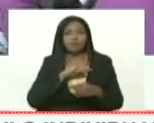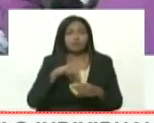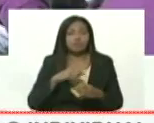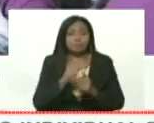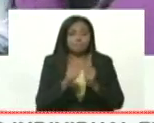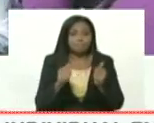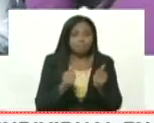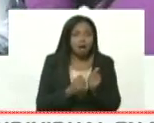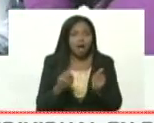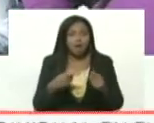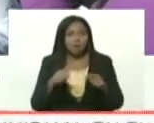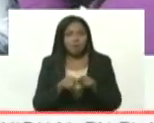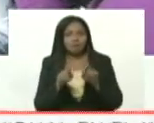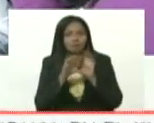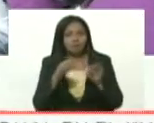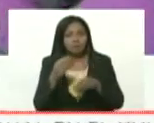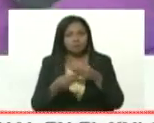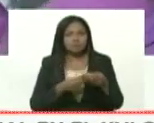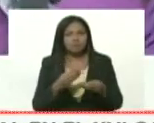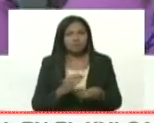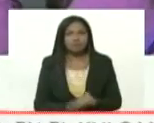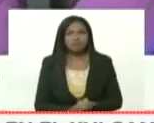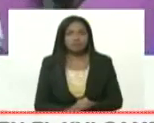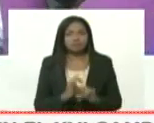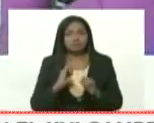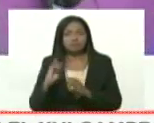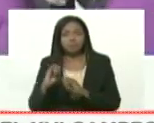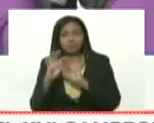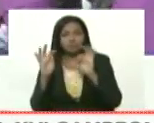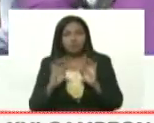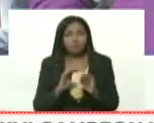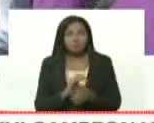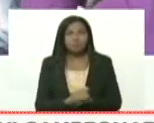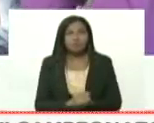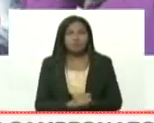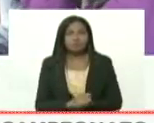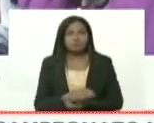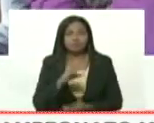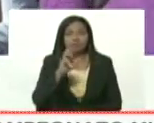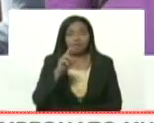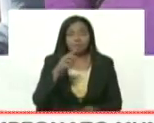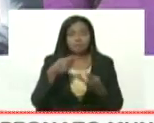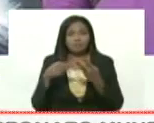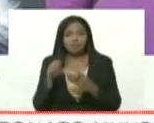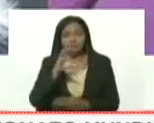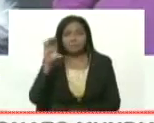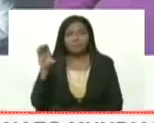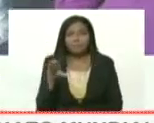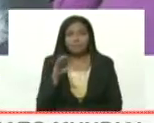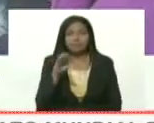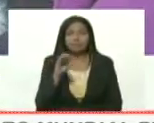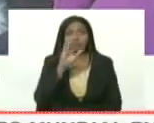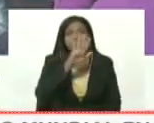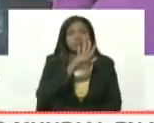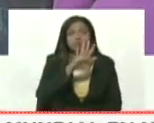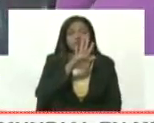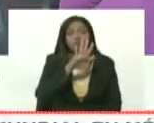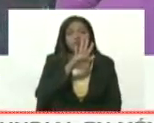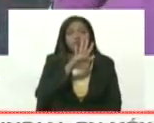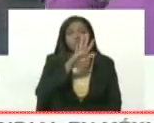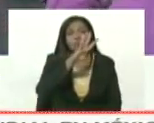sustitución de importaciones, esa hormona de carpa que traemos de otros países cuesta 540